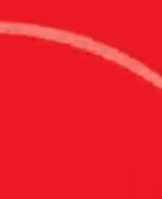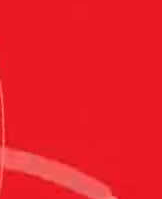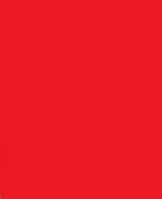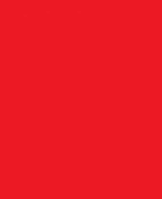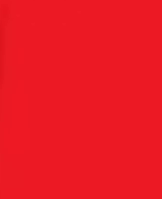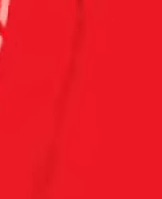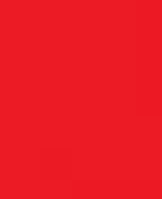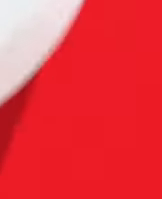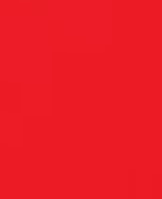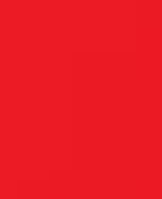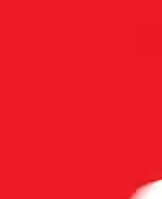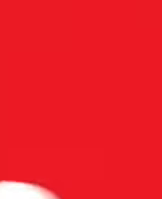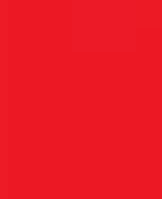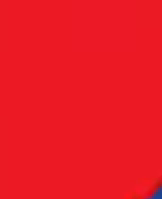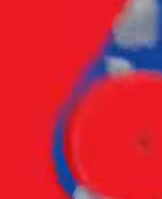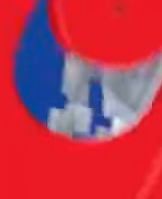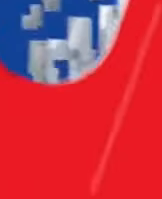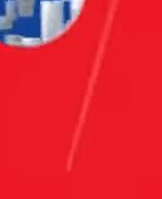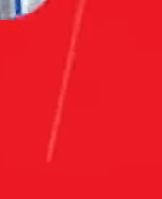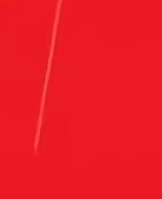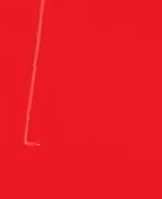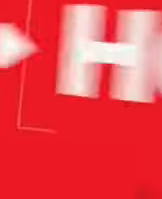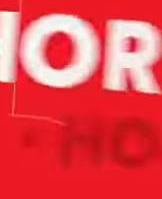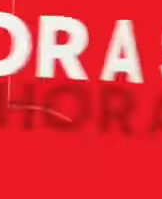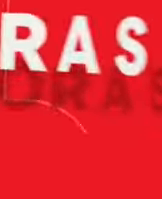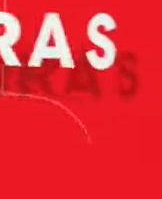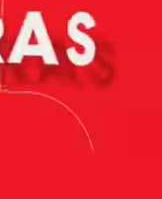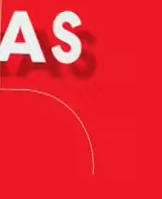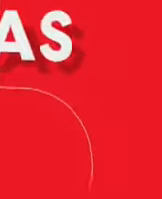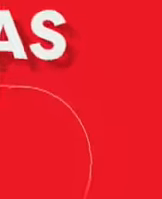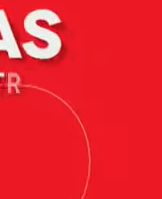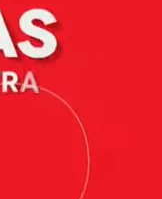24 horas central.